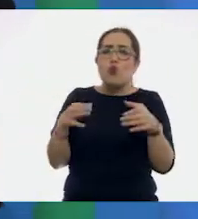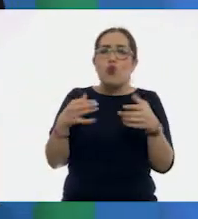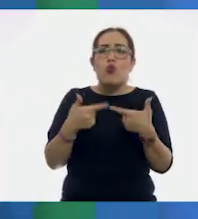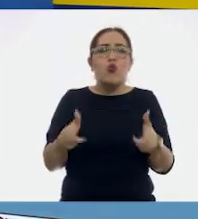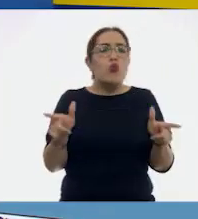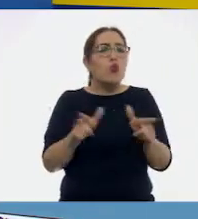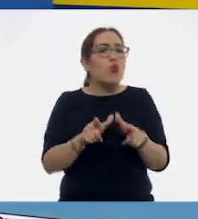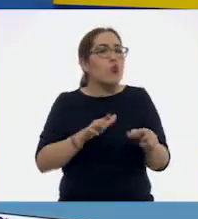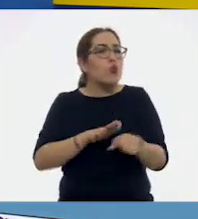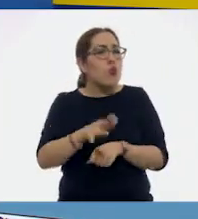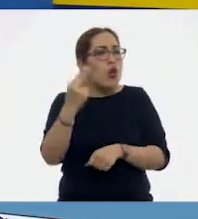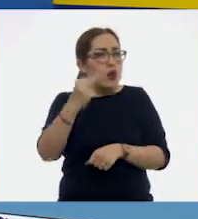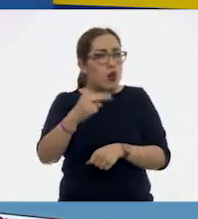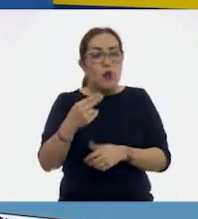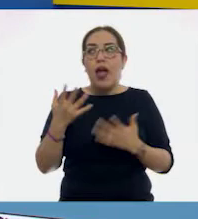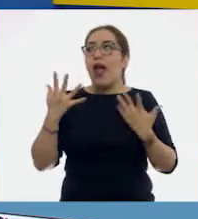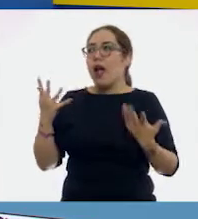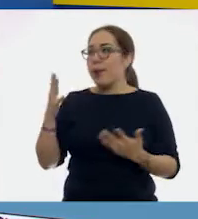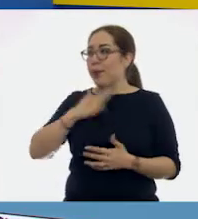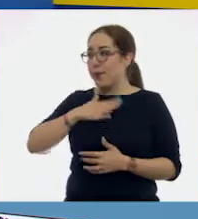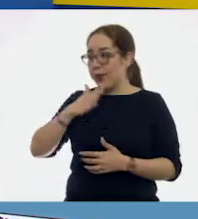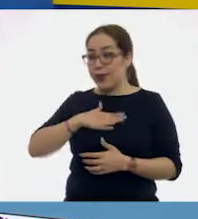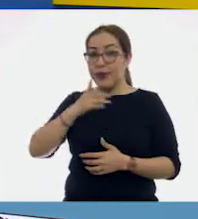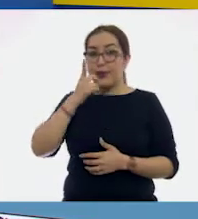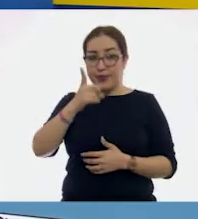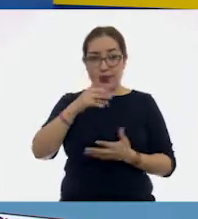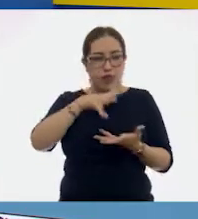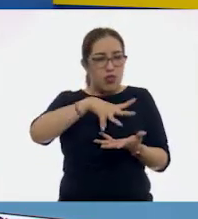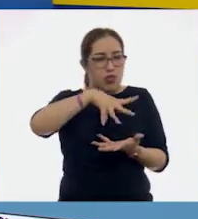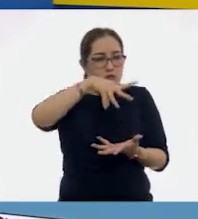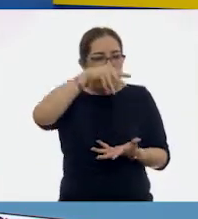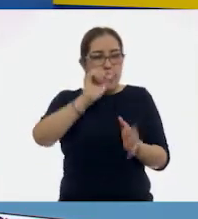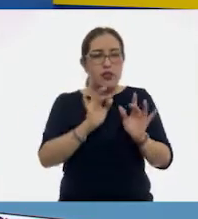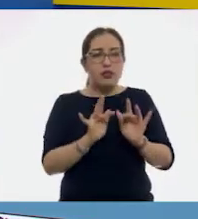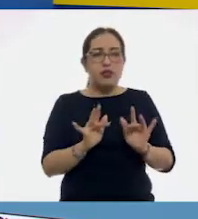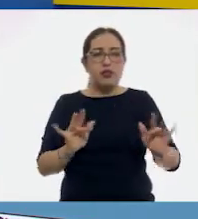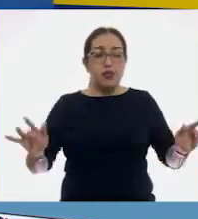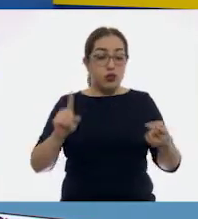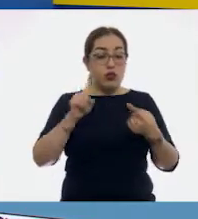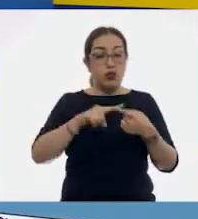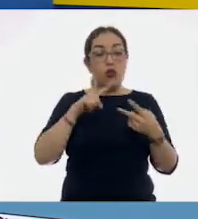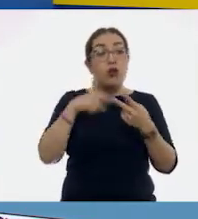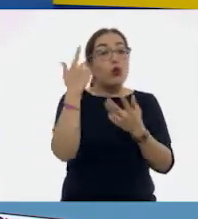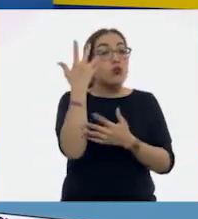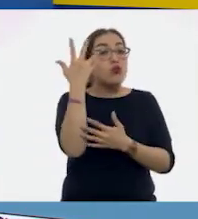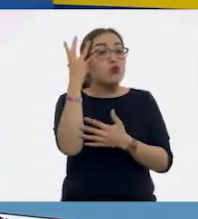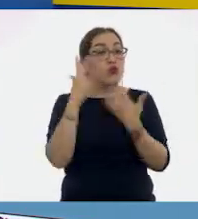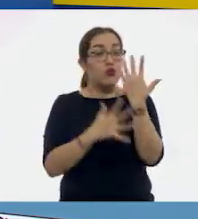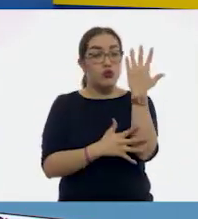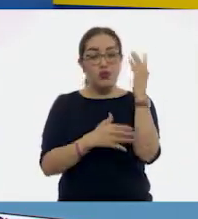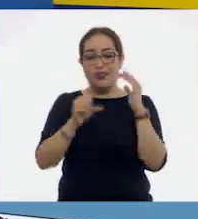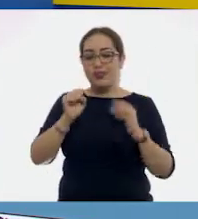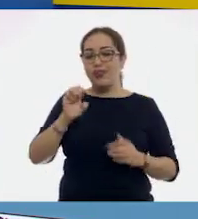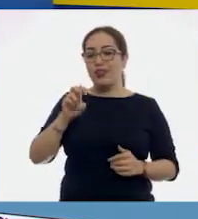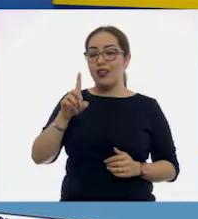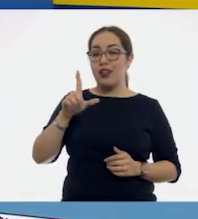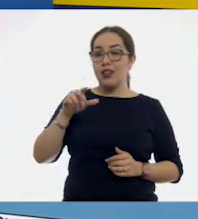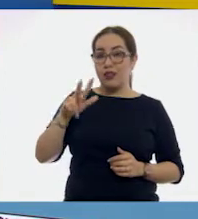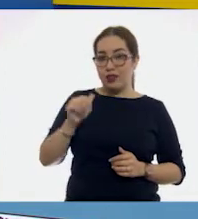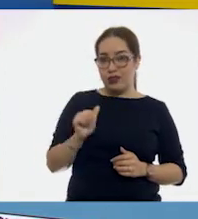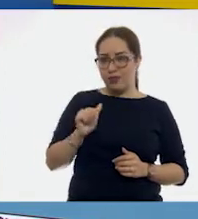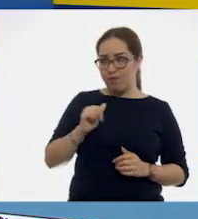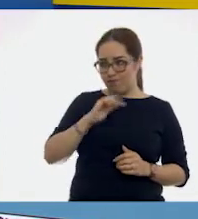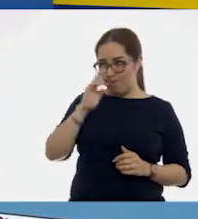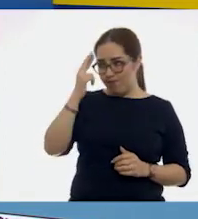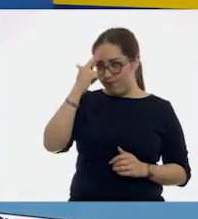Bueno, vimos al principio de la clase que hay desierto y selva. Recuerdo que en el desierto o matorral